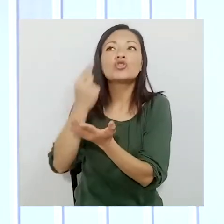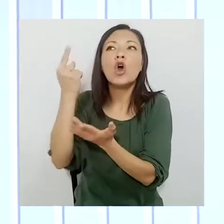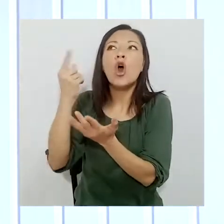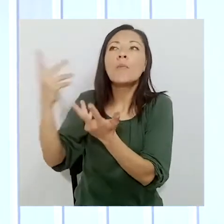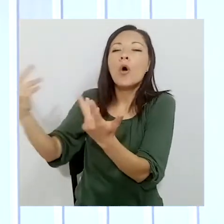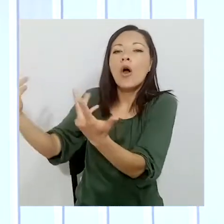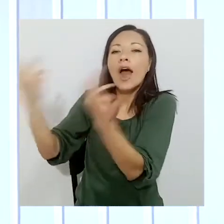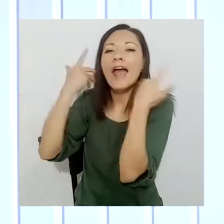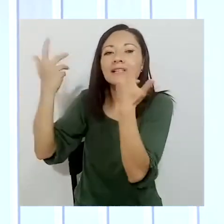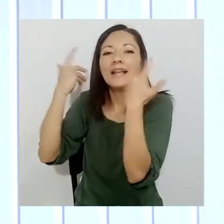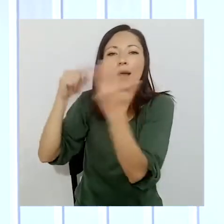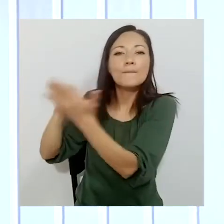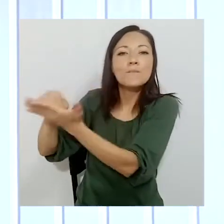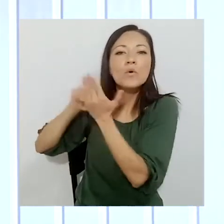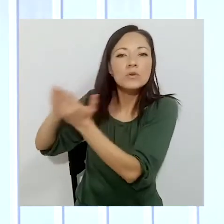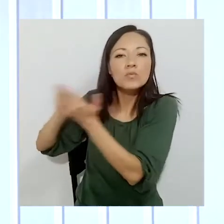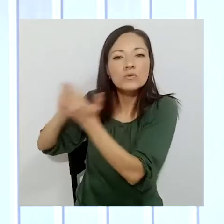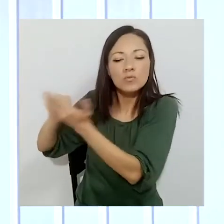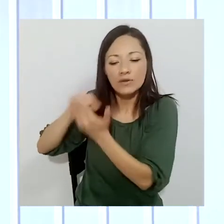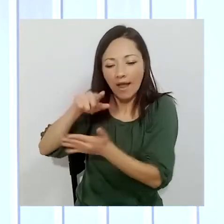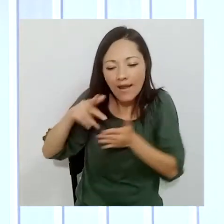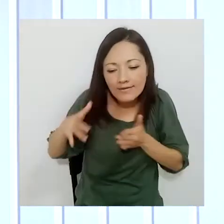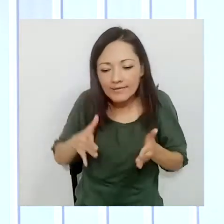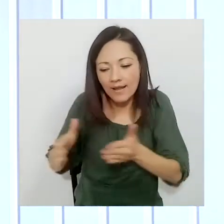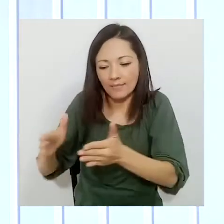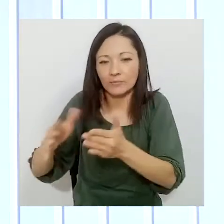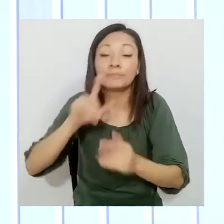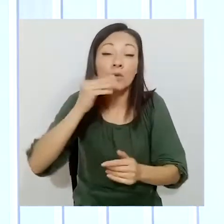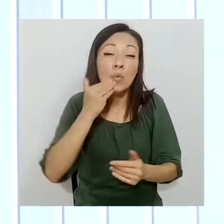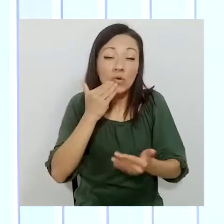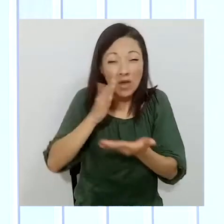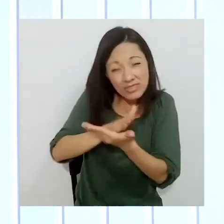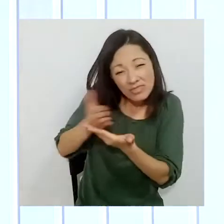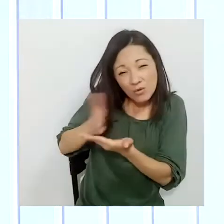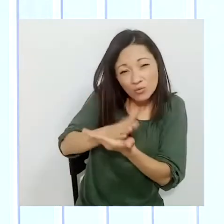instrucción. La traducción por ley de